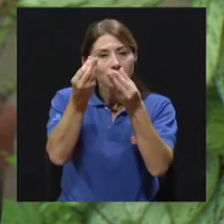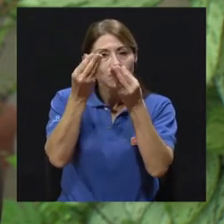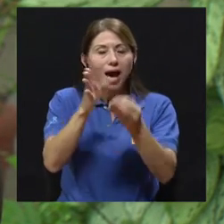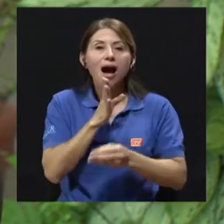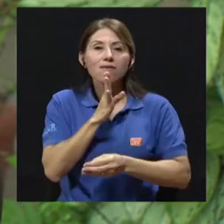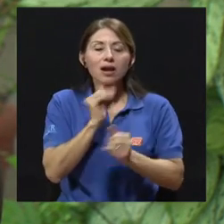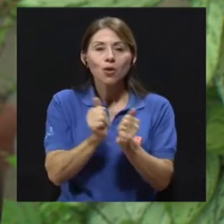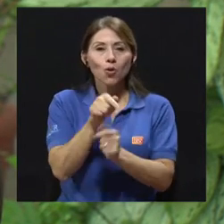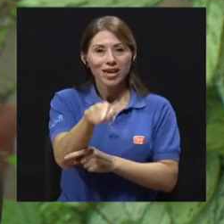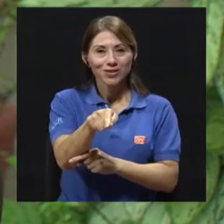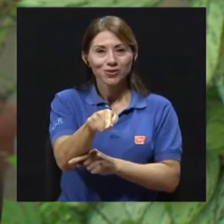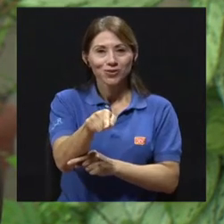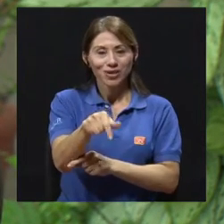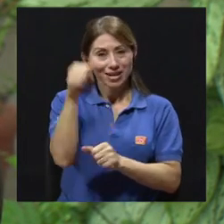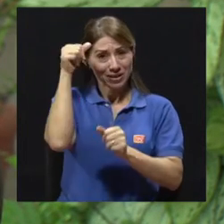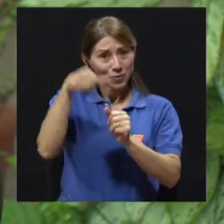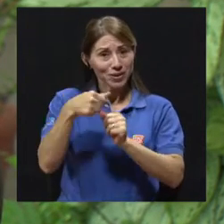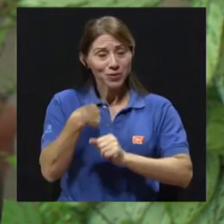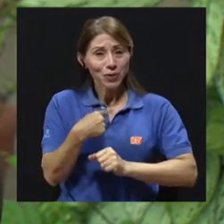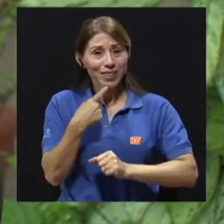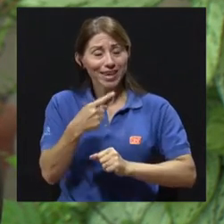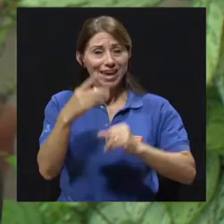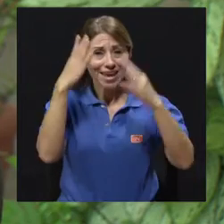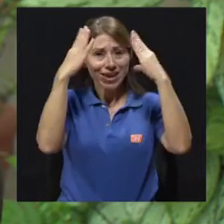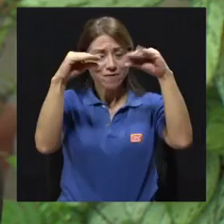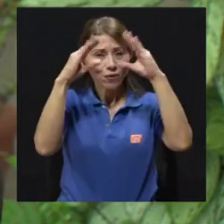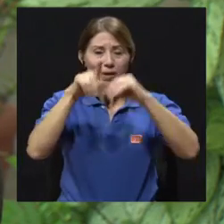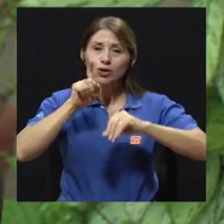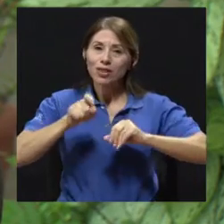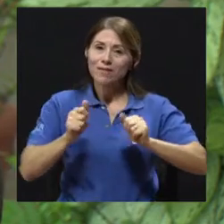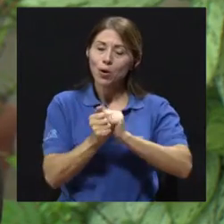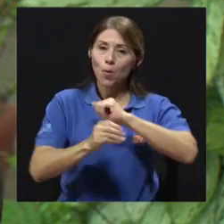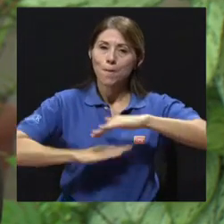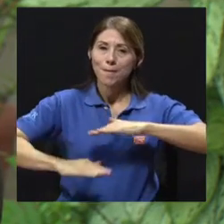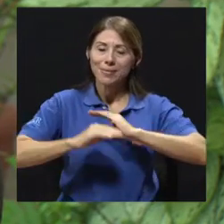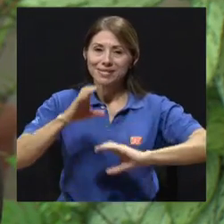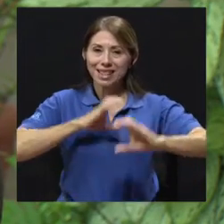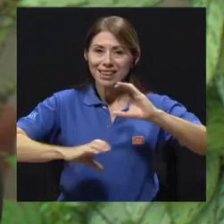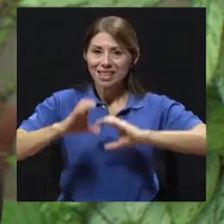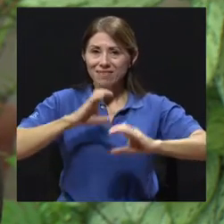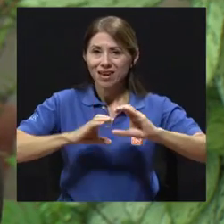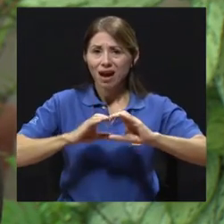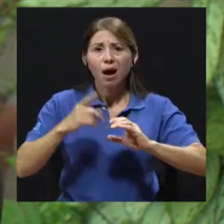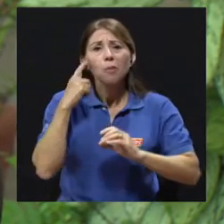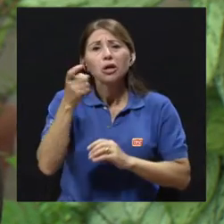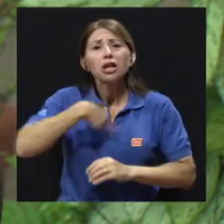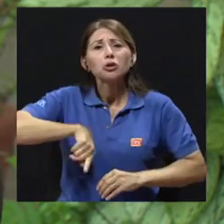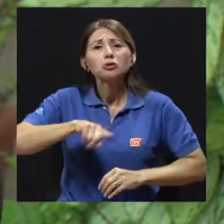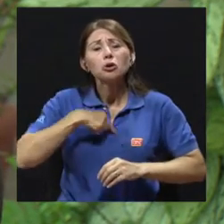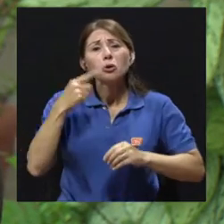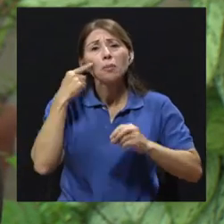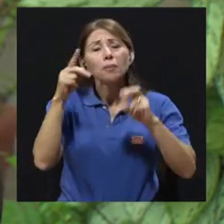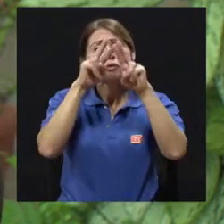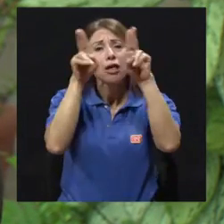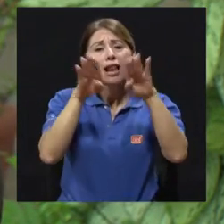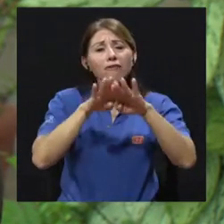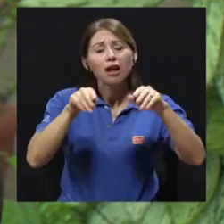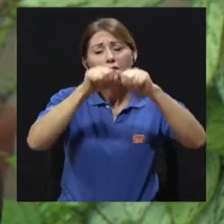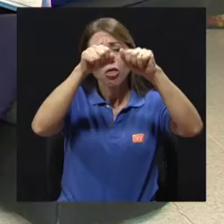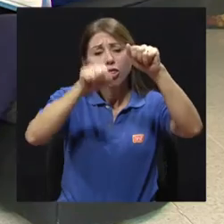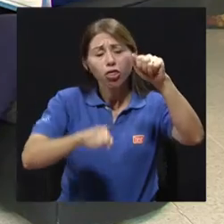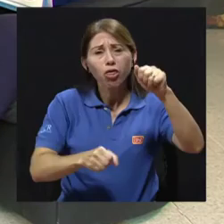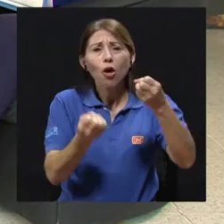anteriormente también que la información tiene que ser debidamente científica, ¿verdad? Porque podemos encontrar en la red miles de artículos. Como un clic nada